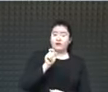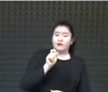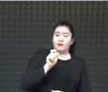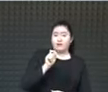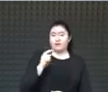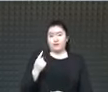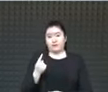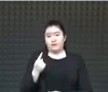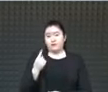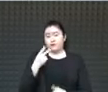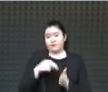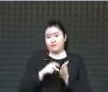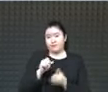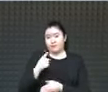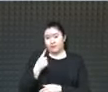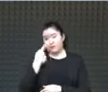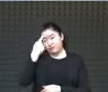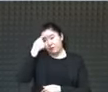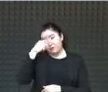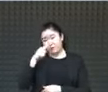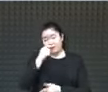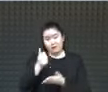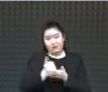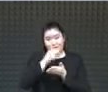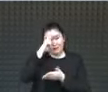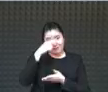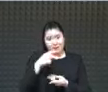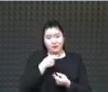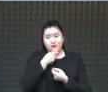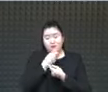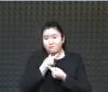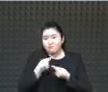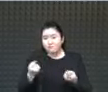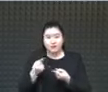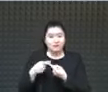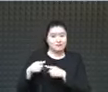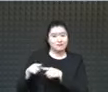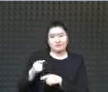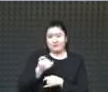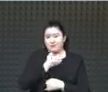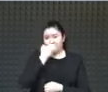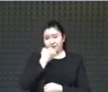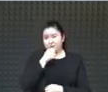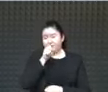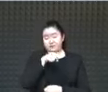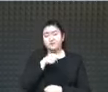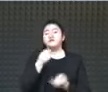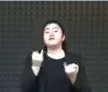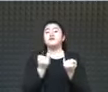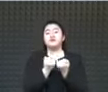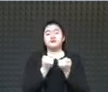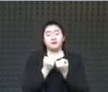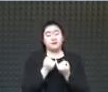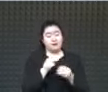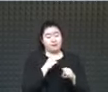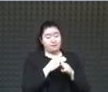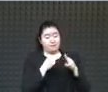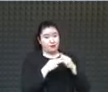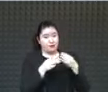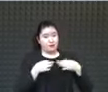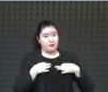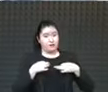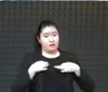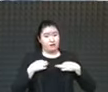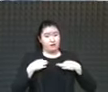niñas y niños de la Ciudad de México, mi beca para empezar y también los apoyos de útiles y uniformes